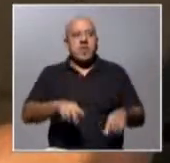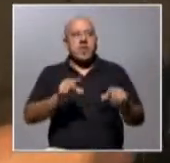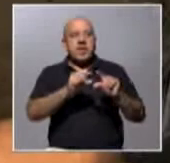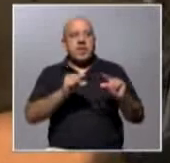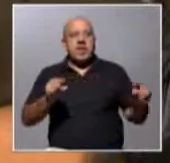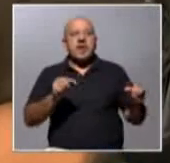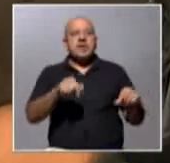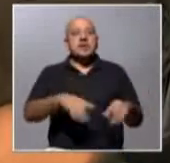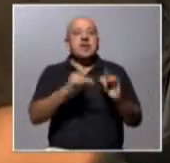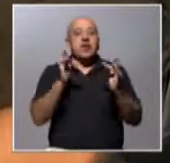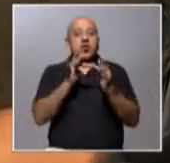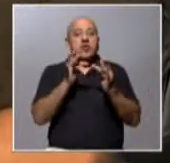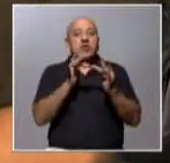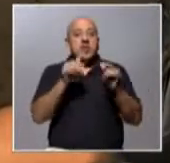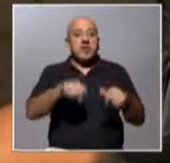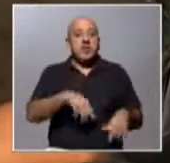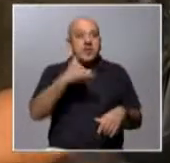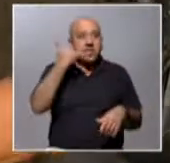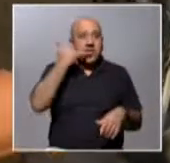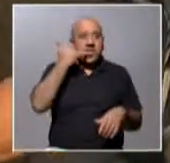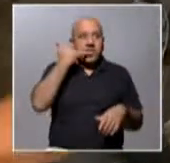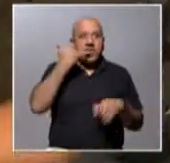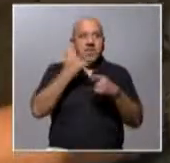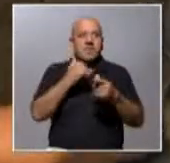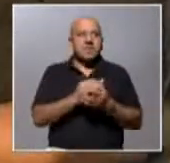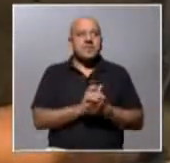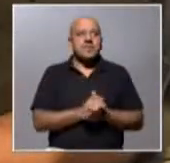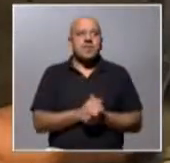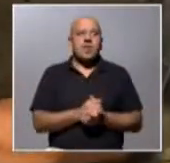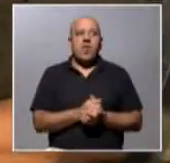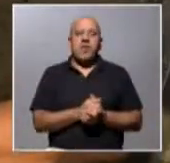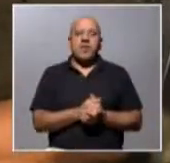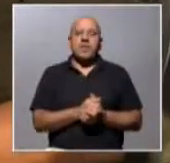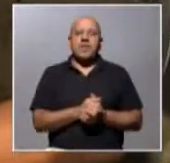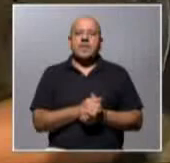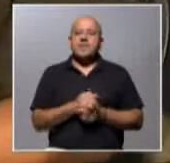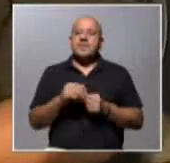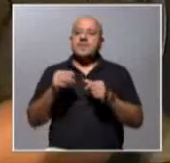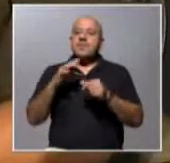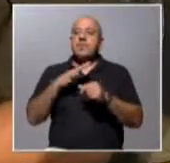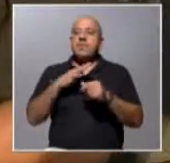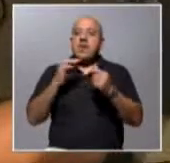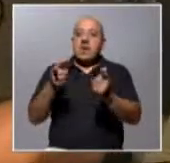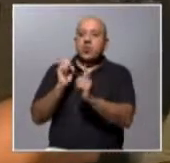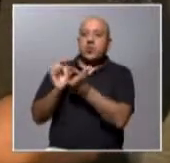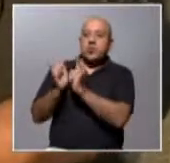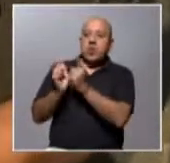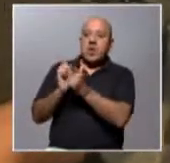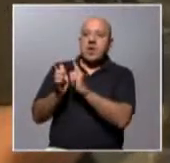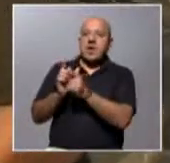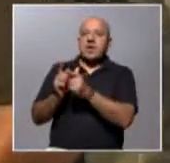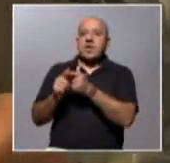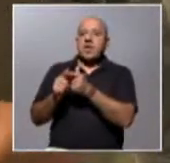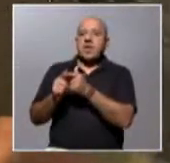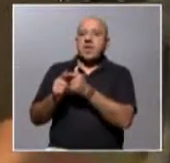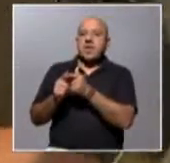099-794748, ese es el contacto, que es el teléfono de Álvaro mismo con quien estamos hablando. Bueno, como te decía, a Luis Suárez, festeje mucho tus